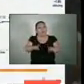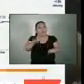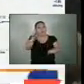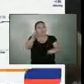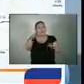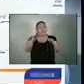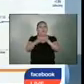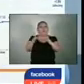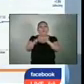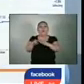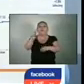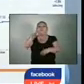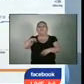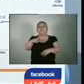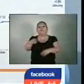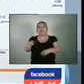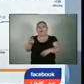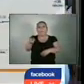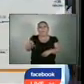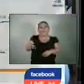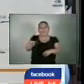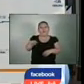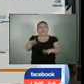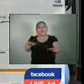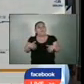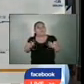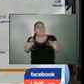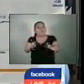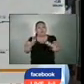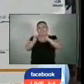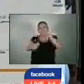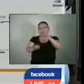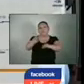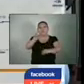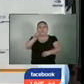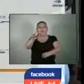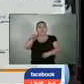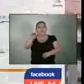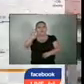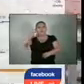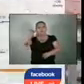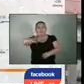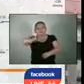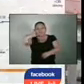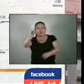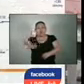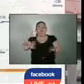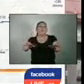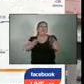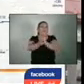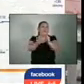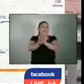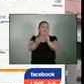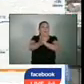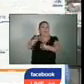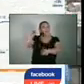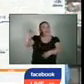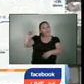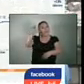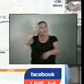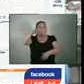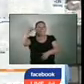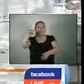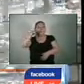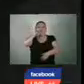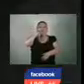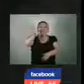para el euro, donde se vio afectado con un menos 2,5% a causa del conflicto armado entre Rusia